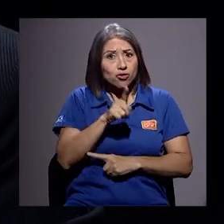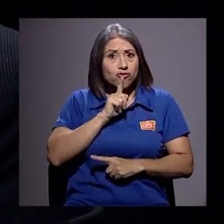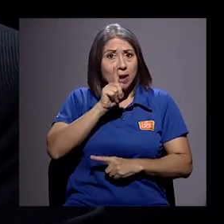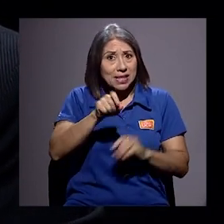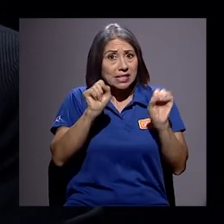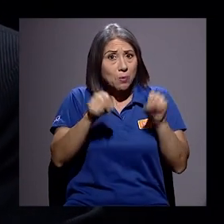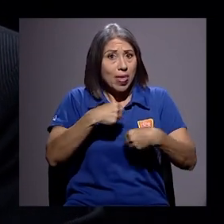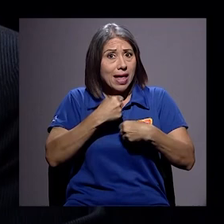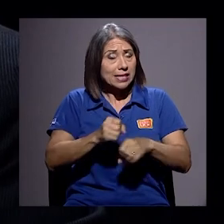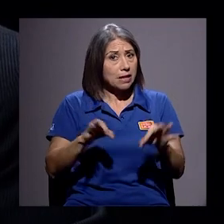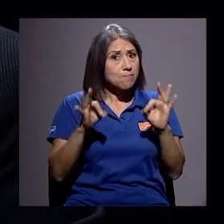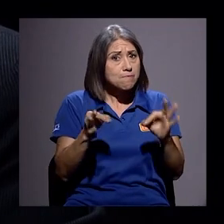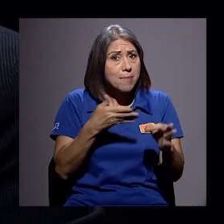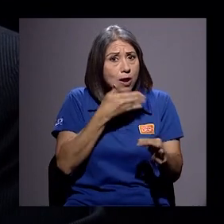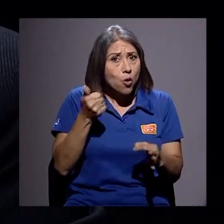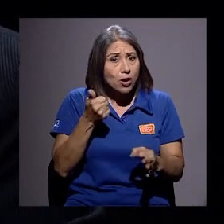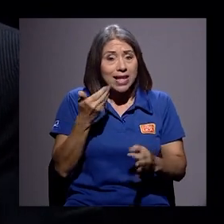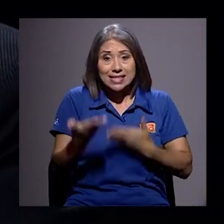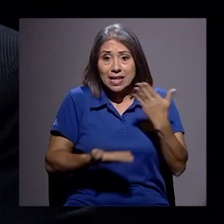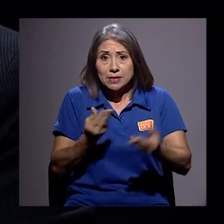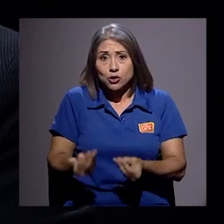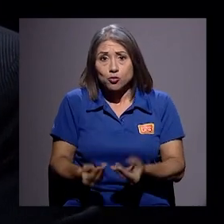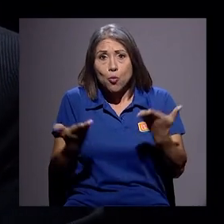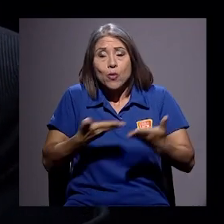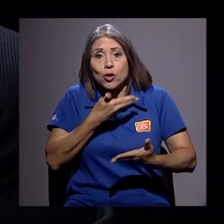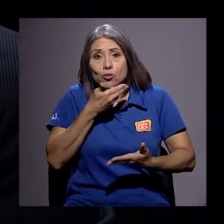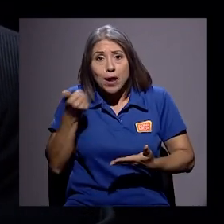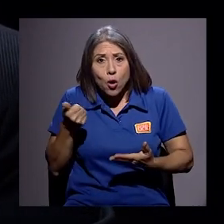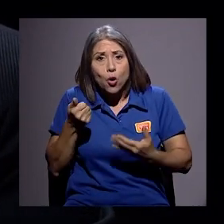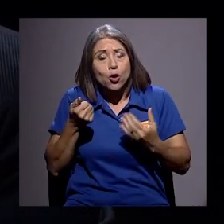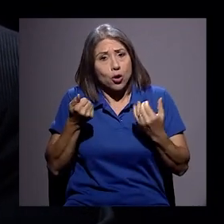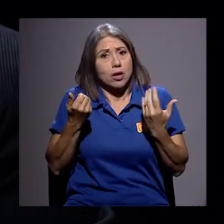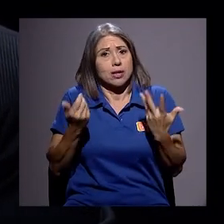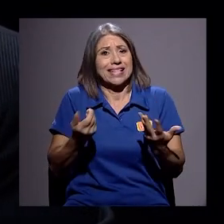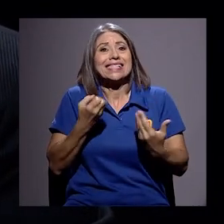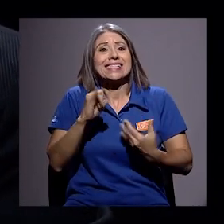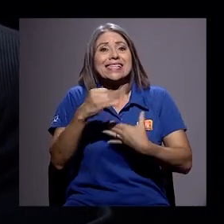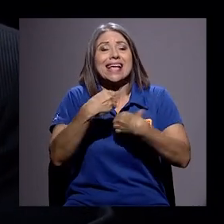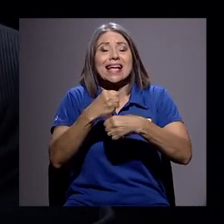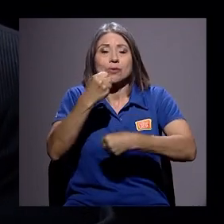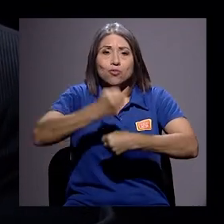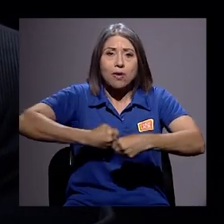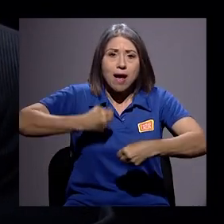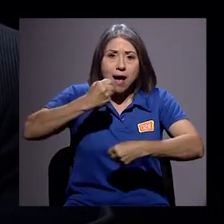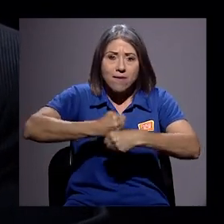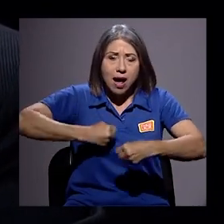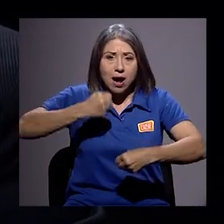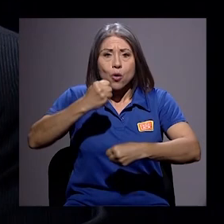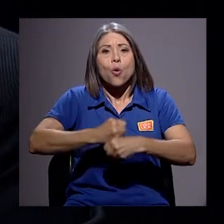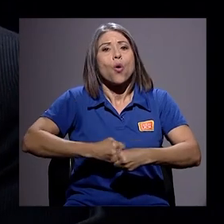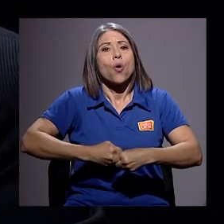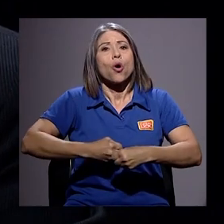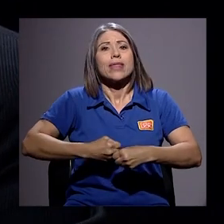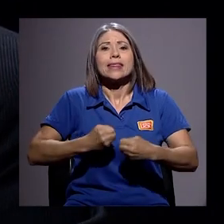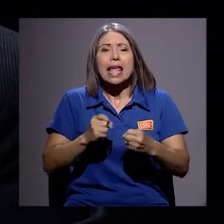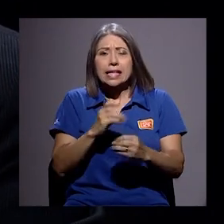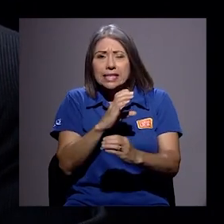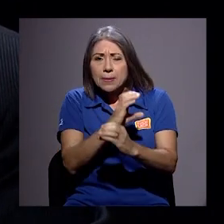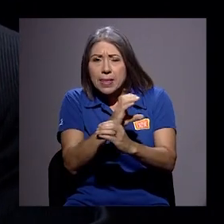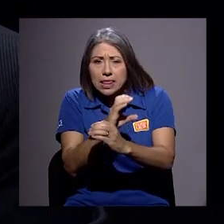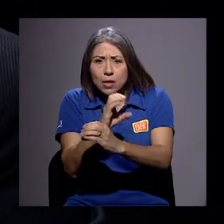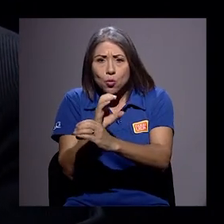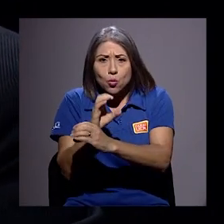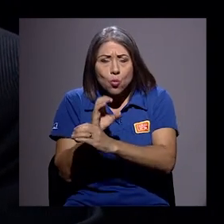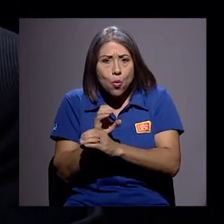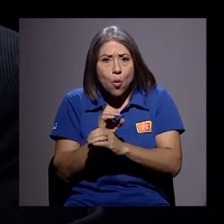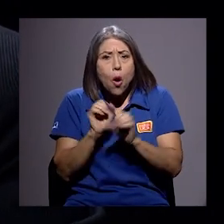y servicios públicos que se den de mejor manera que le lleguen a la ciudadanía si se hace un trabajo de de ser meticuloso verdad de